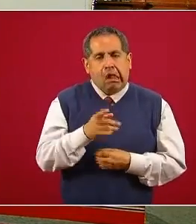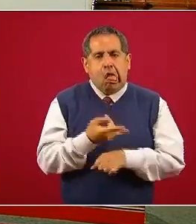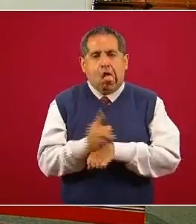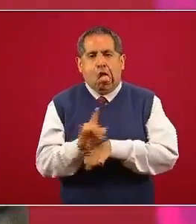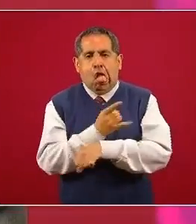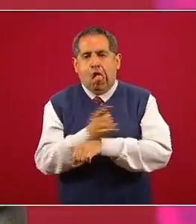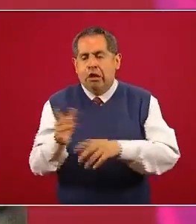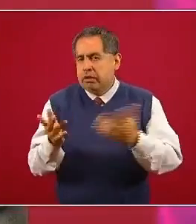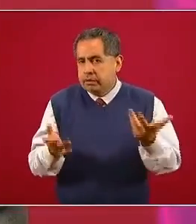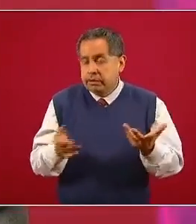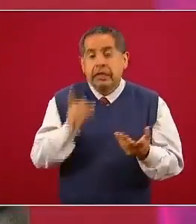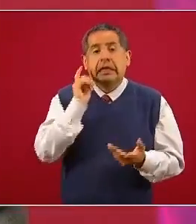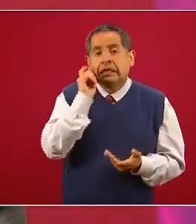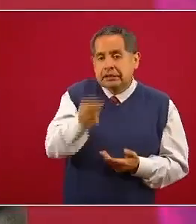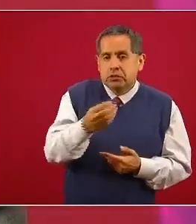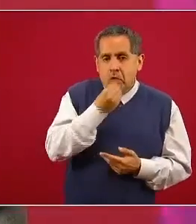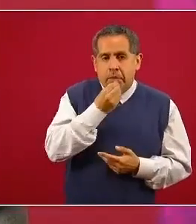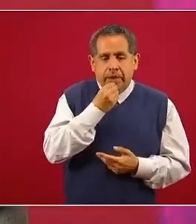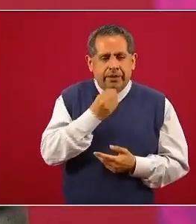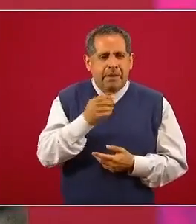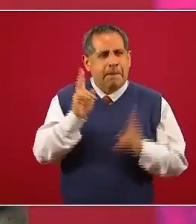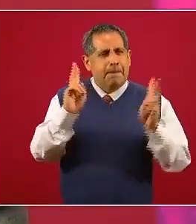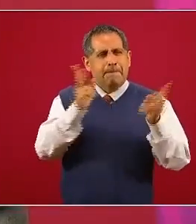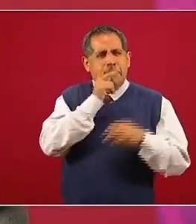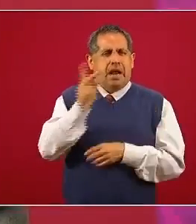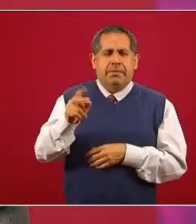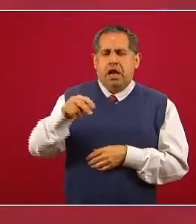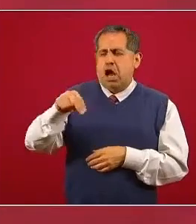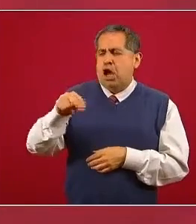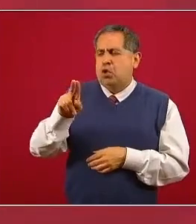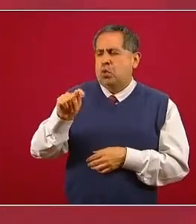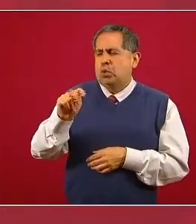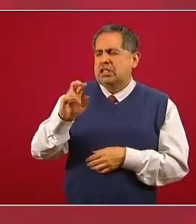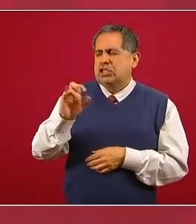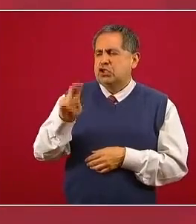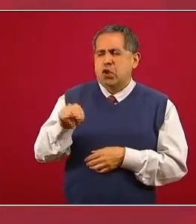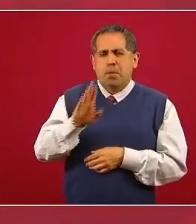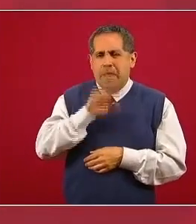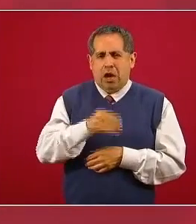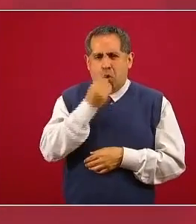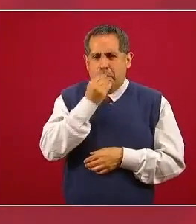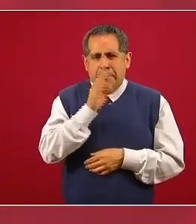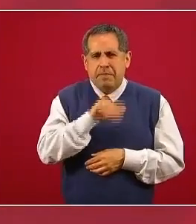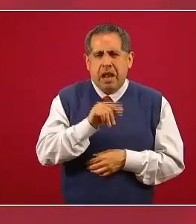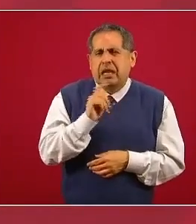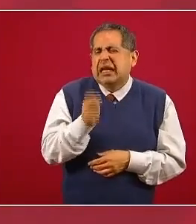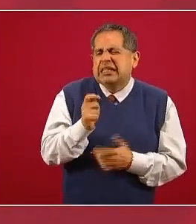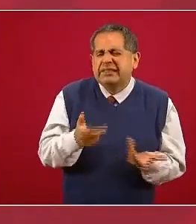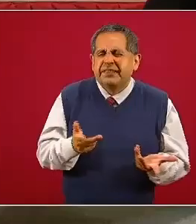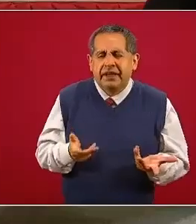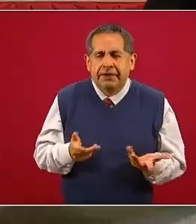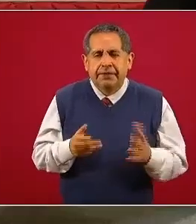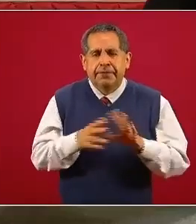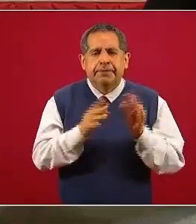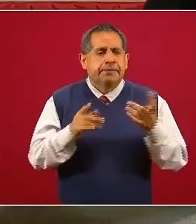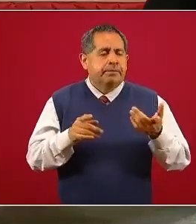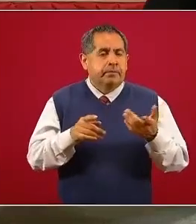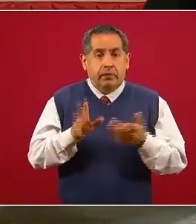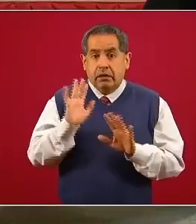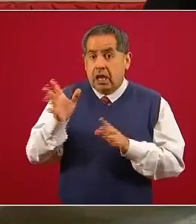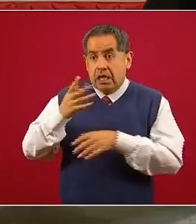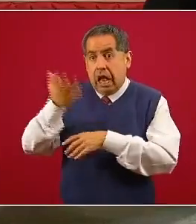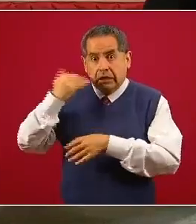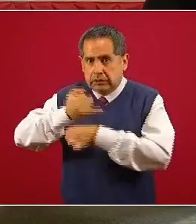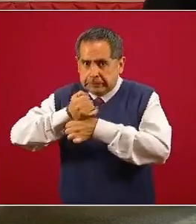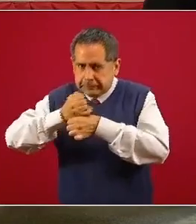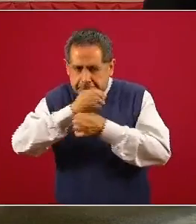Cuando decimos mala nutrición, lo hemos insistido una y otra vez, nos referimos a algo que ha sido documentado